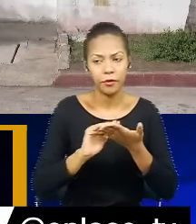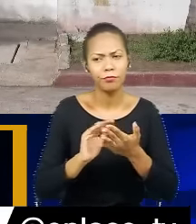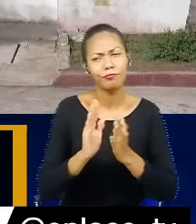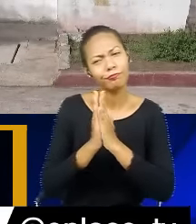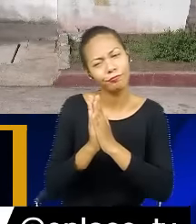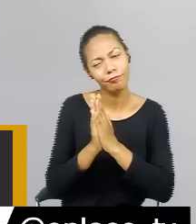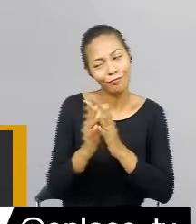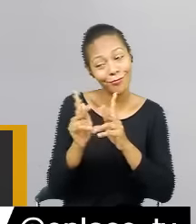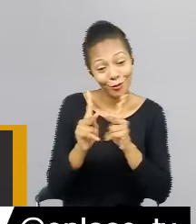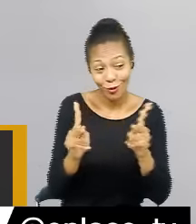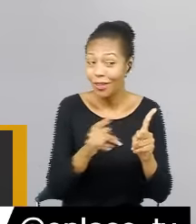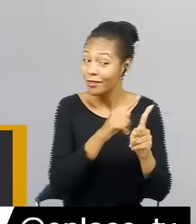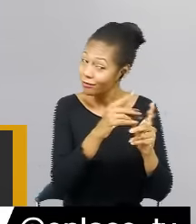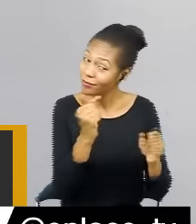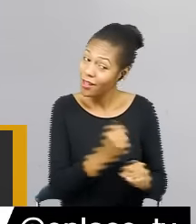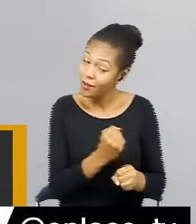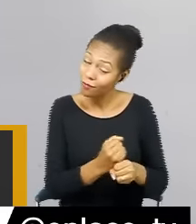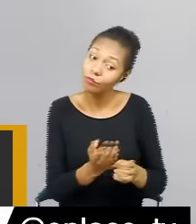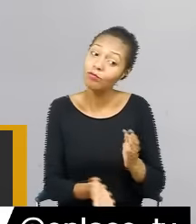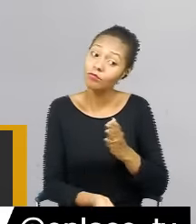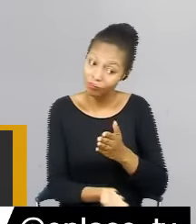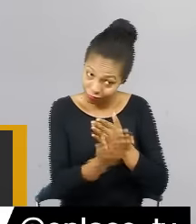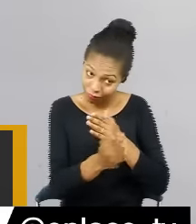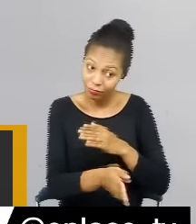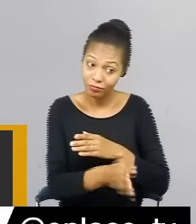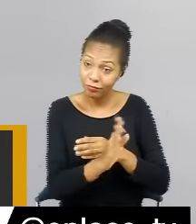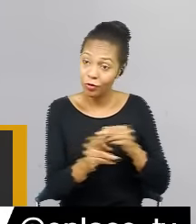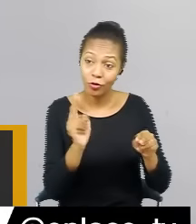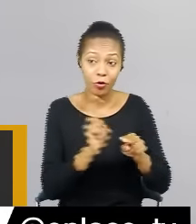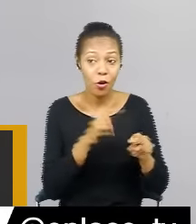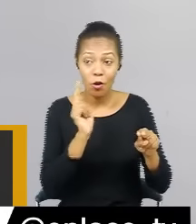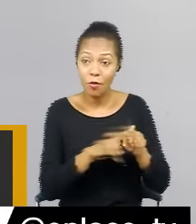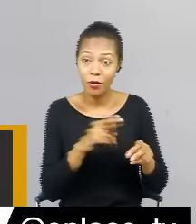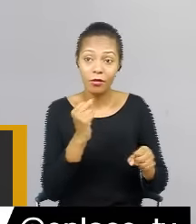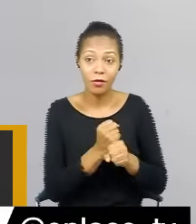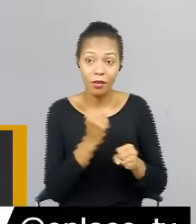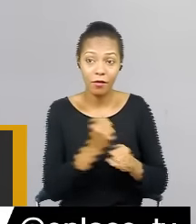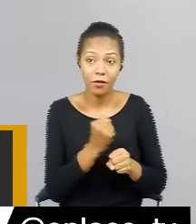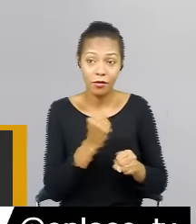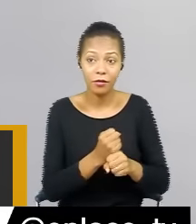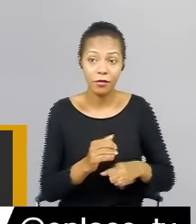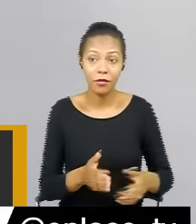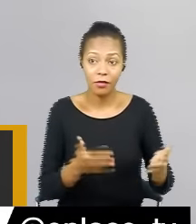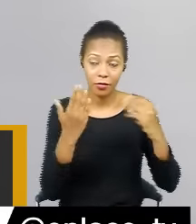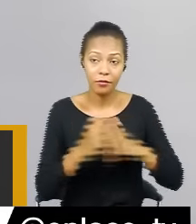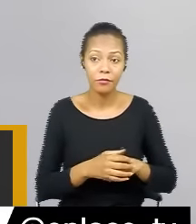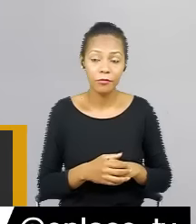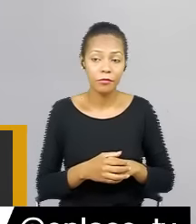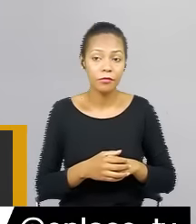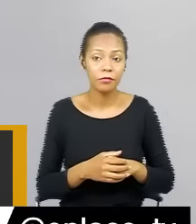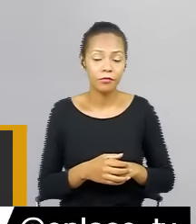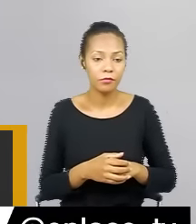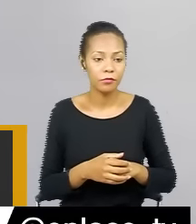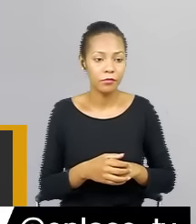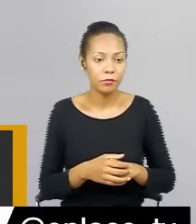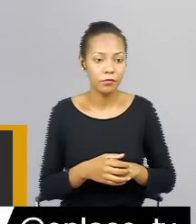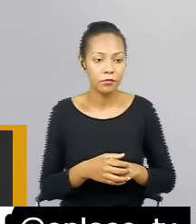favor continúen con sus labores, que ya dejen el cese de actividades. Escríbala. Y por